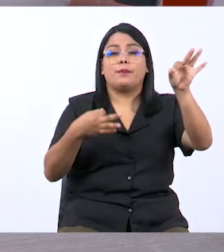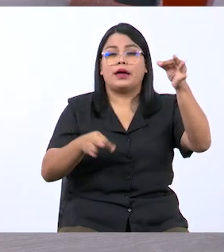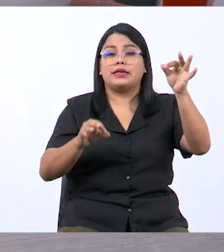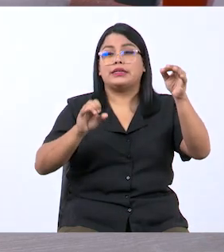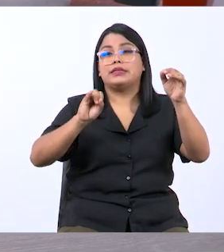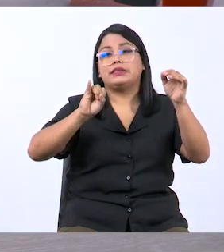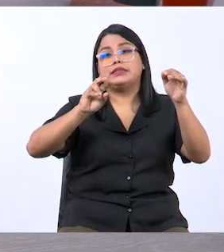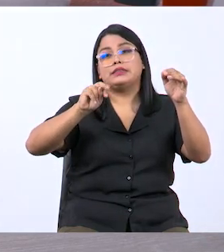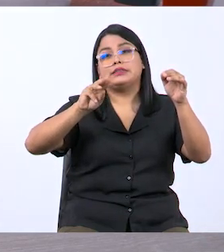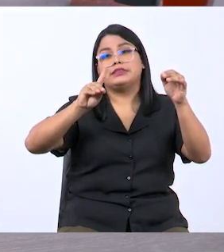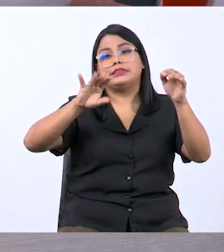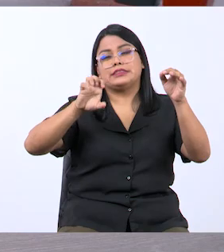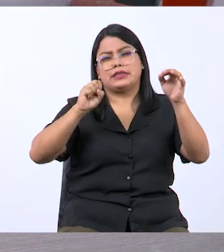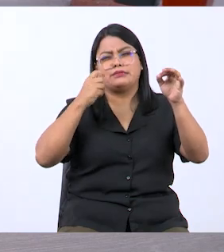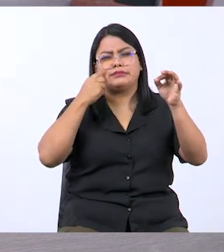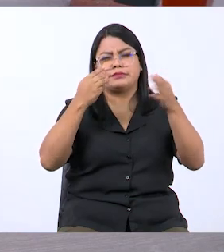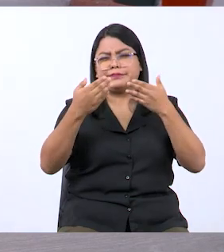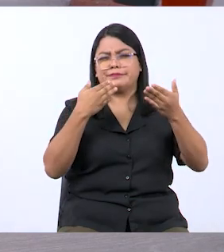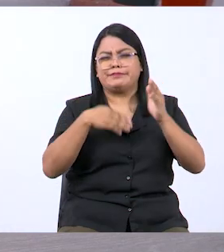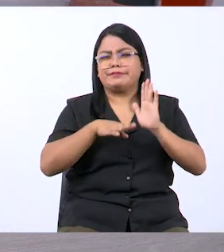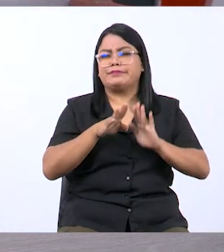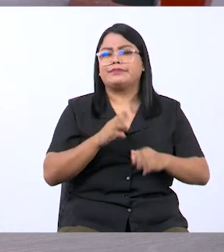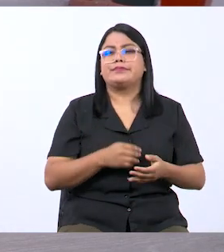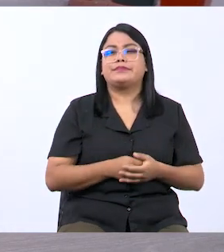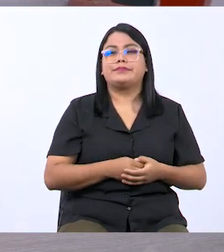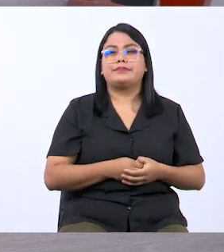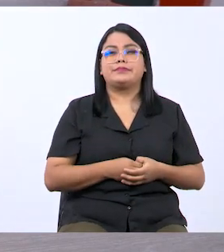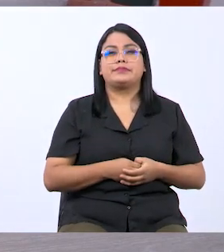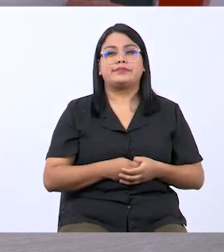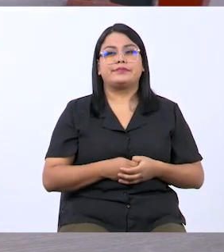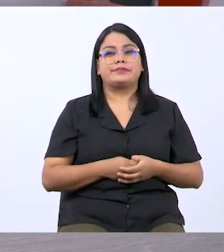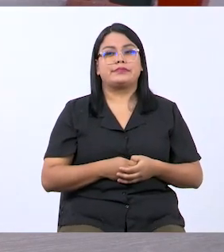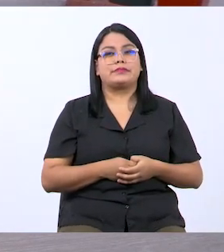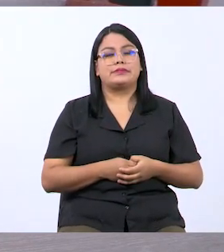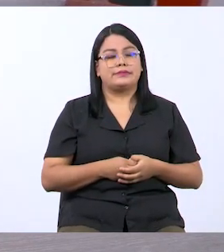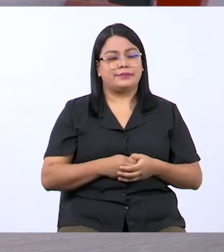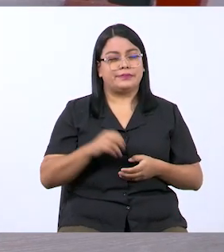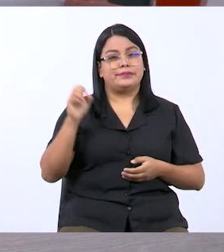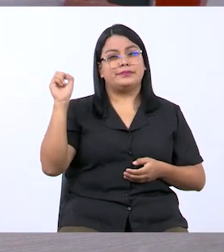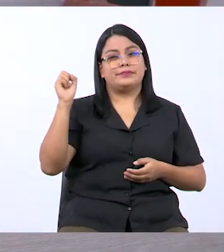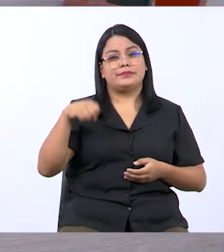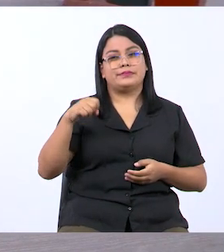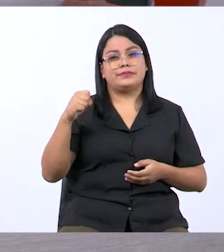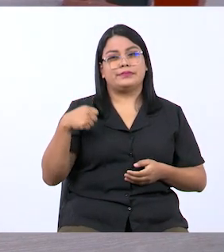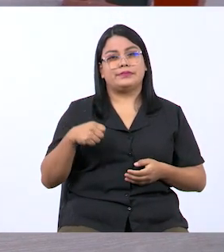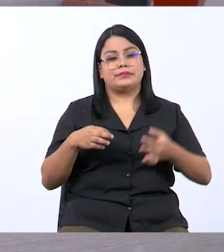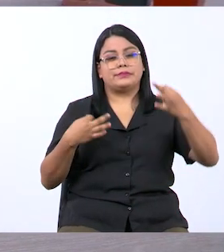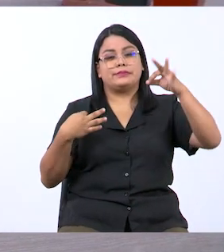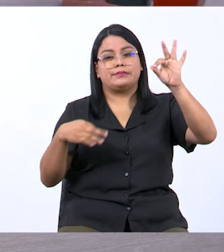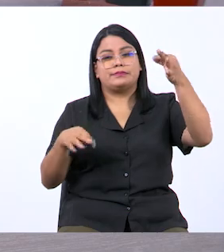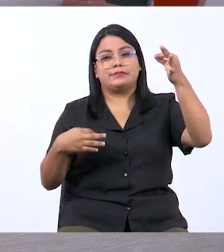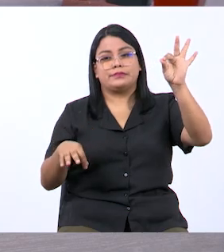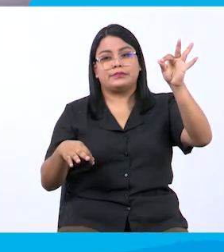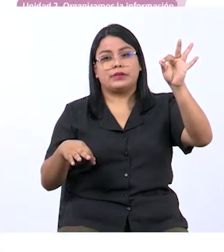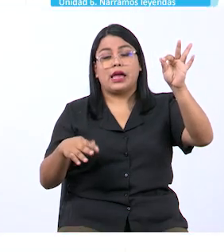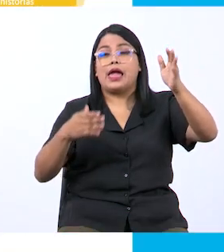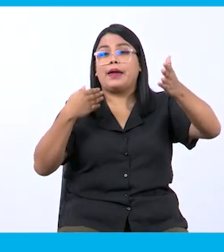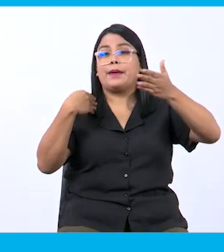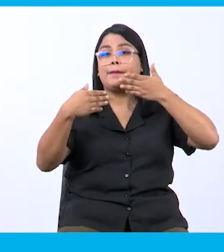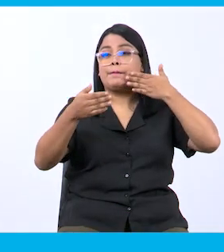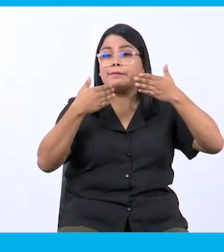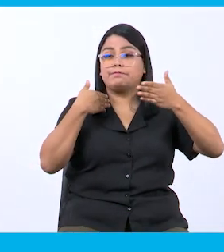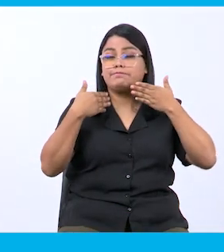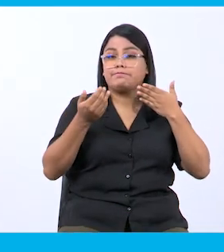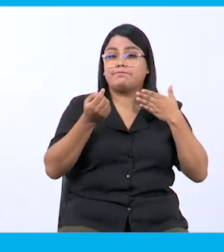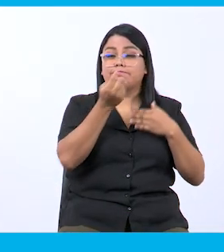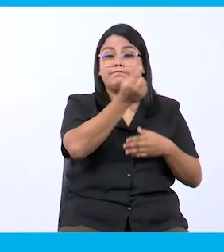índice. ¿Nos puedes explicar un poco acerca del contenido del índice? Así es. Como todo libro, el índice es el que orienta